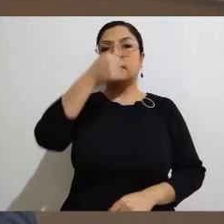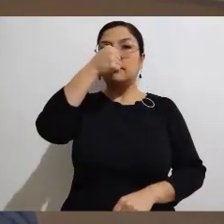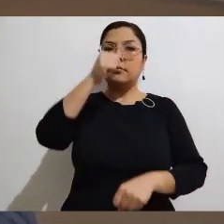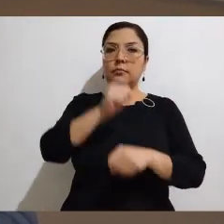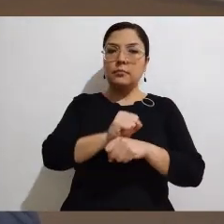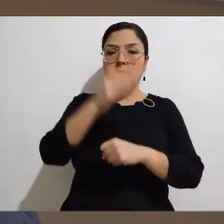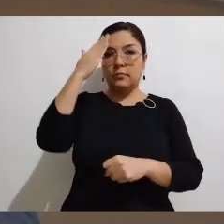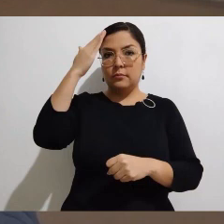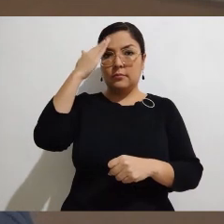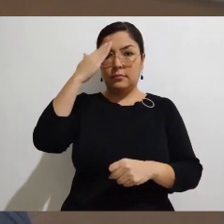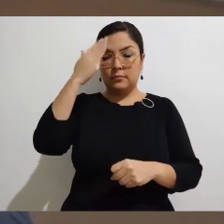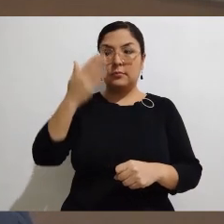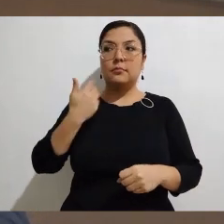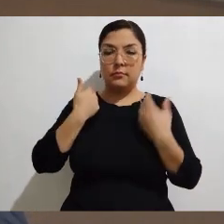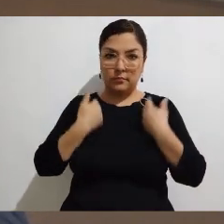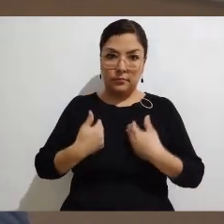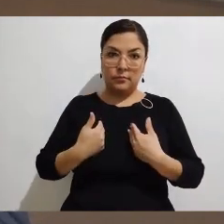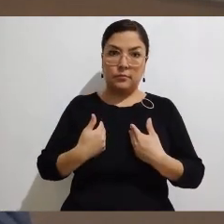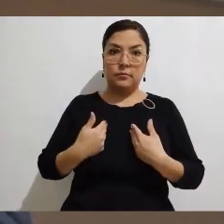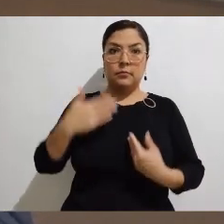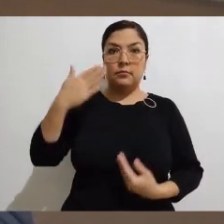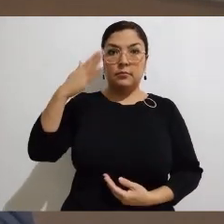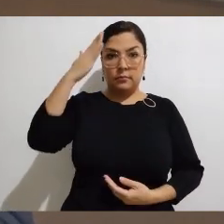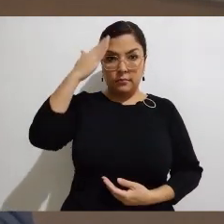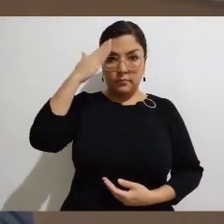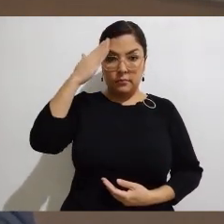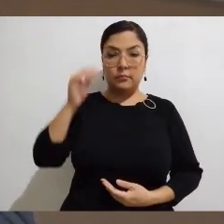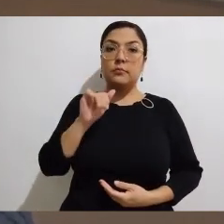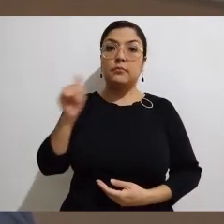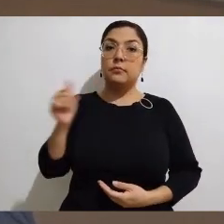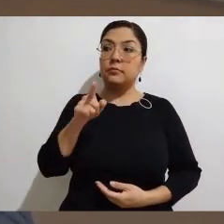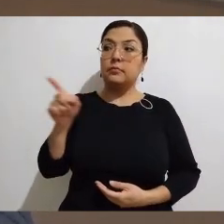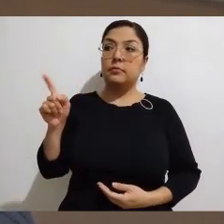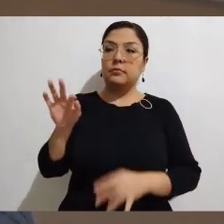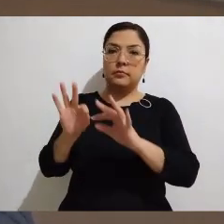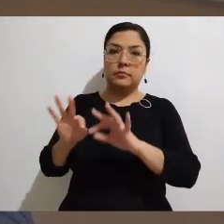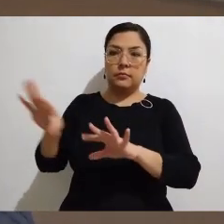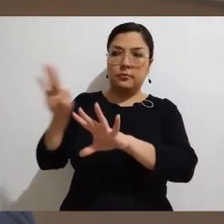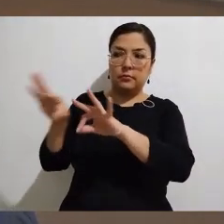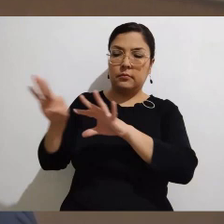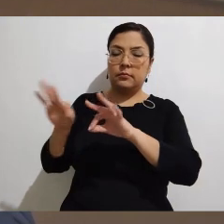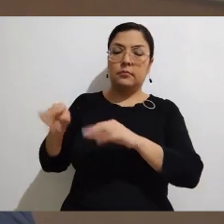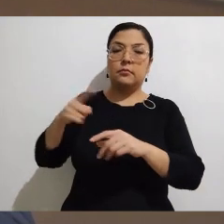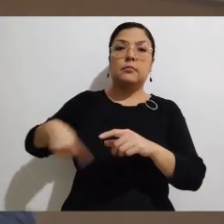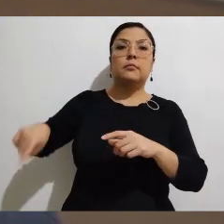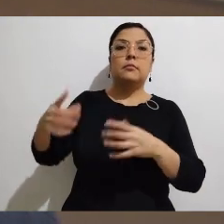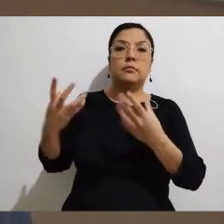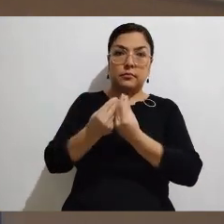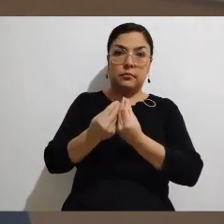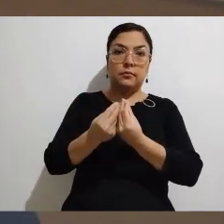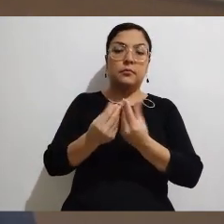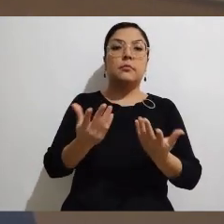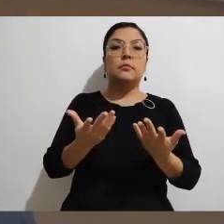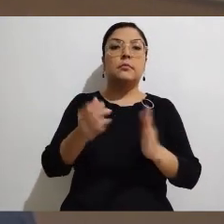de las diversas direcciones y unidades técnicas del instituto. Ahí principalmente, de manera mensual, se le da